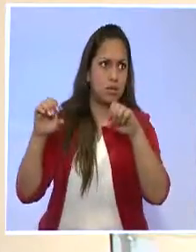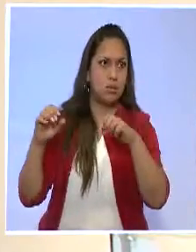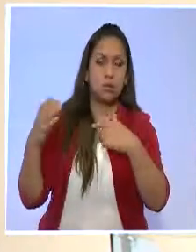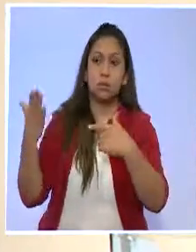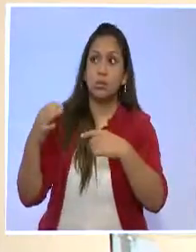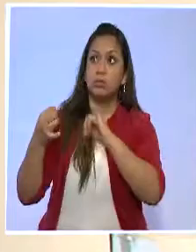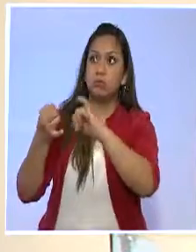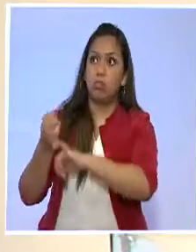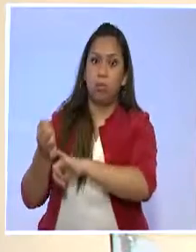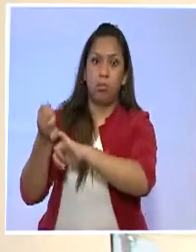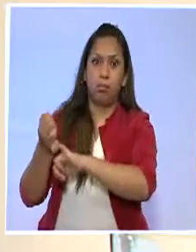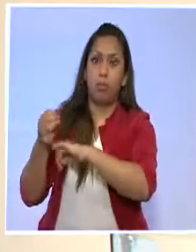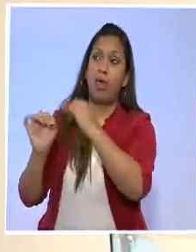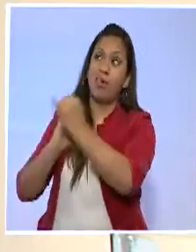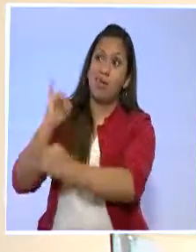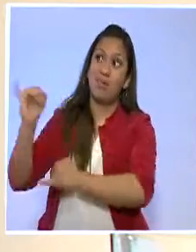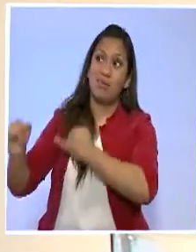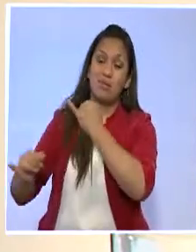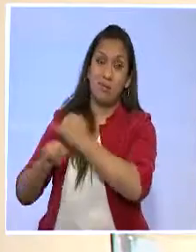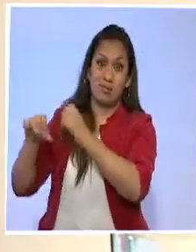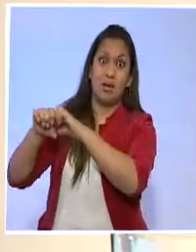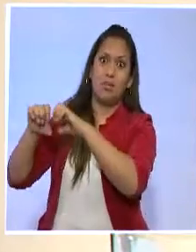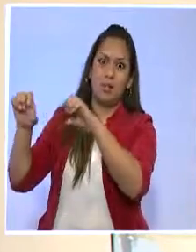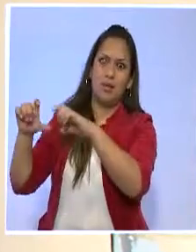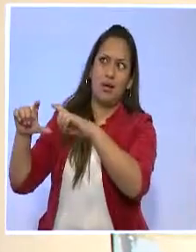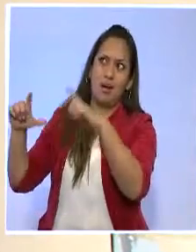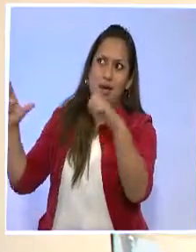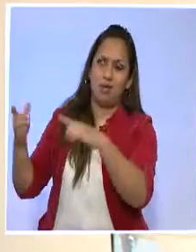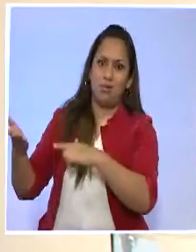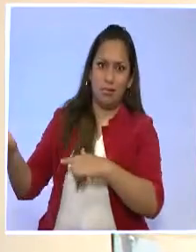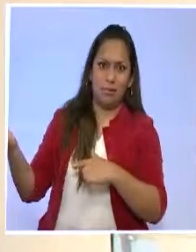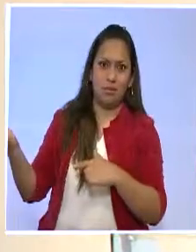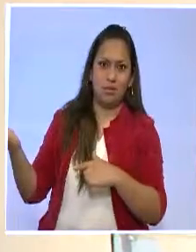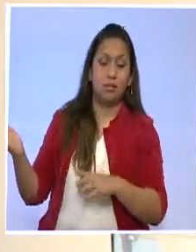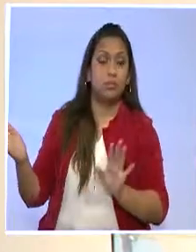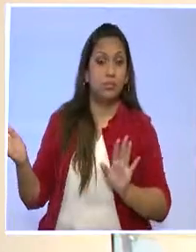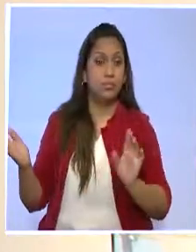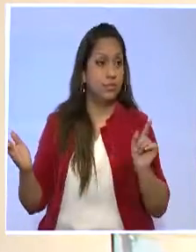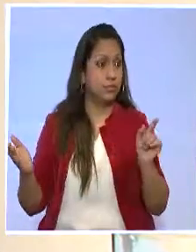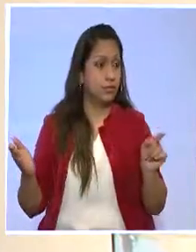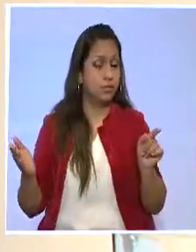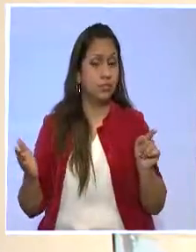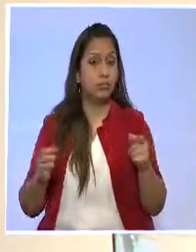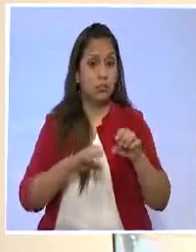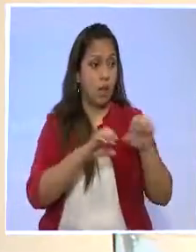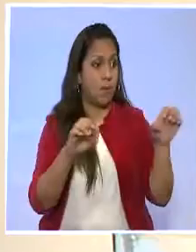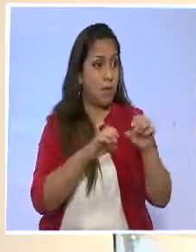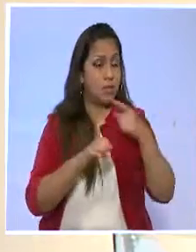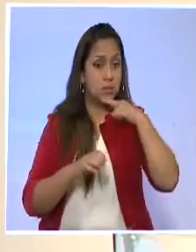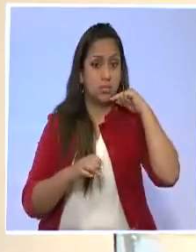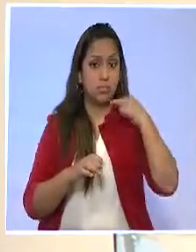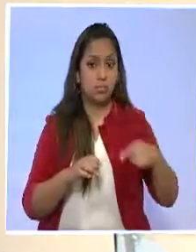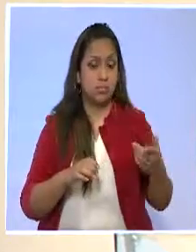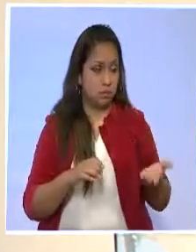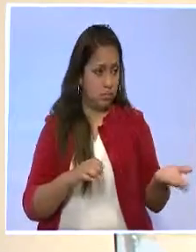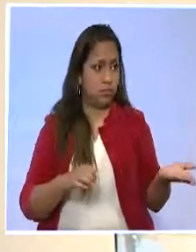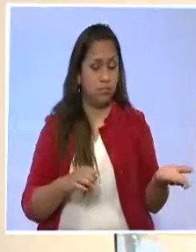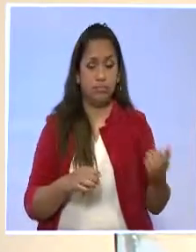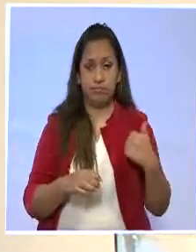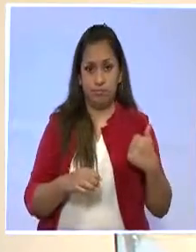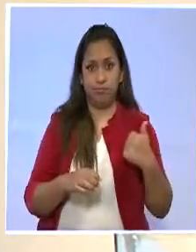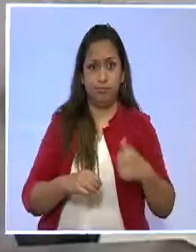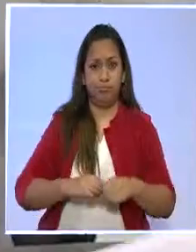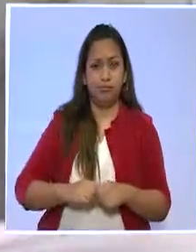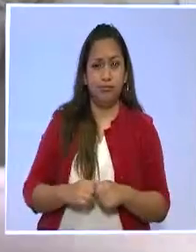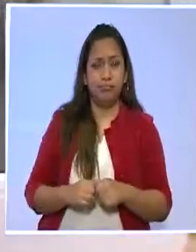transnacionales es como potenciar también las pequeñas empresas de cerveza artesanal que tienen otras cualidades diferentes